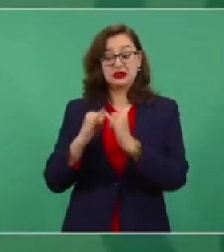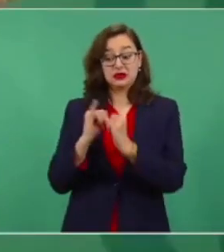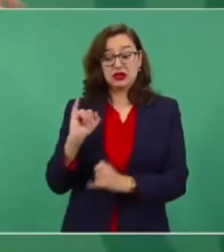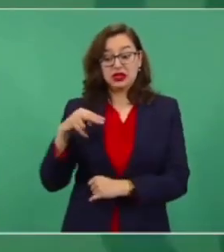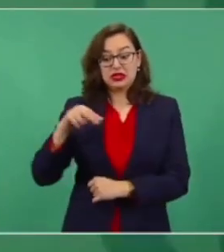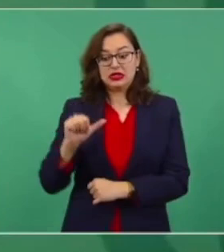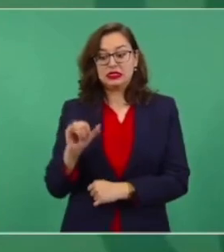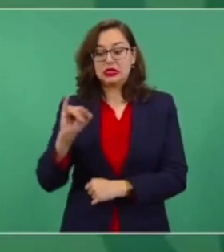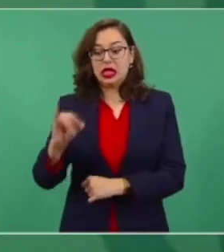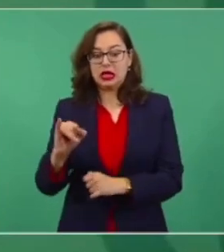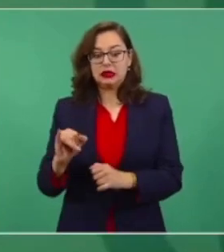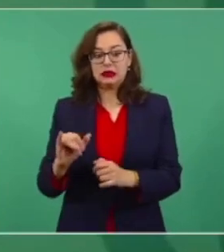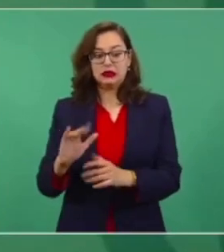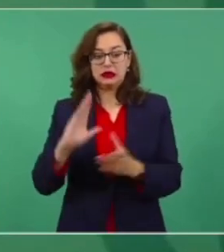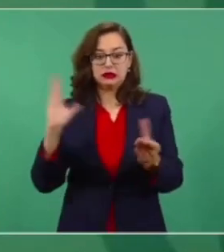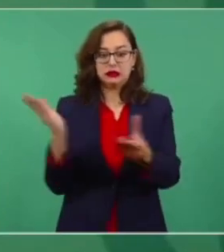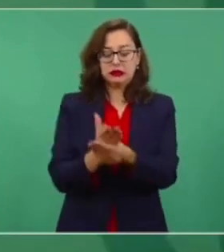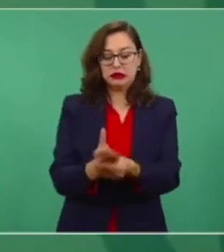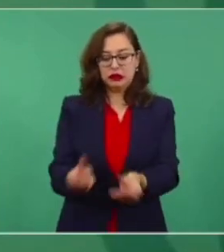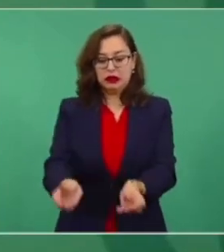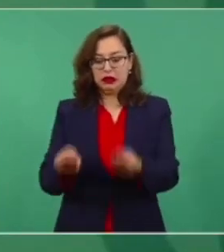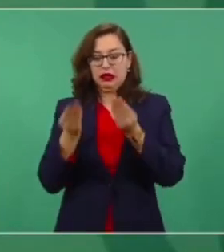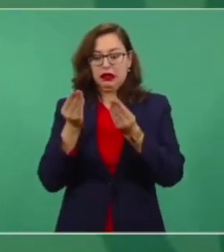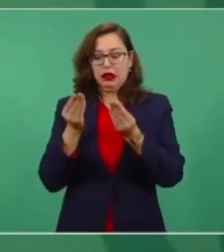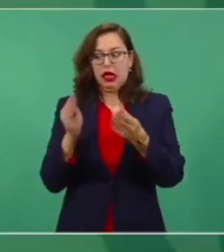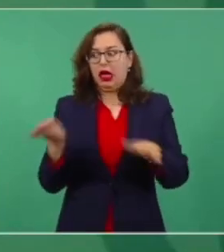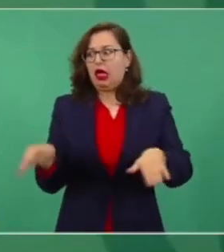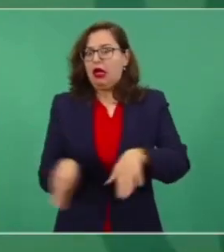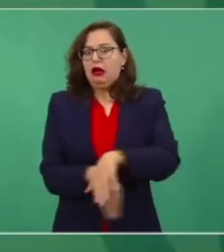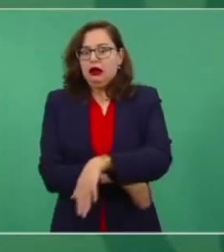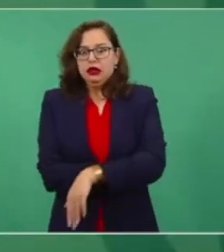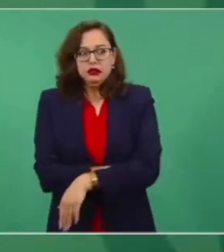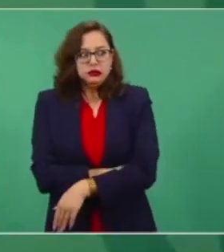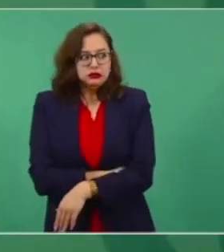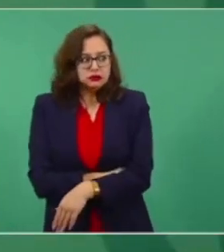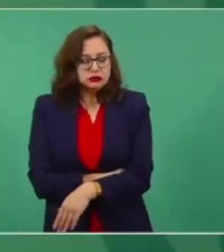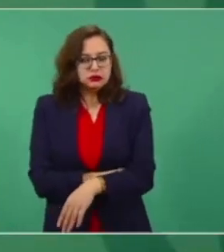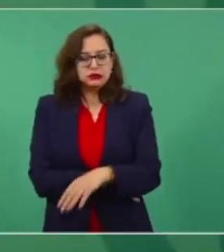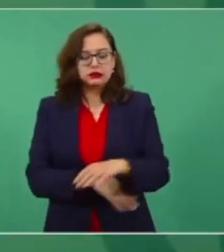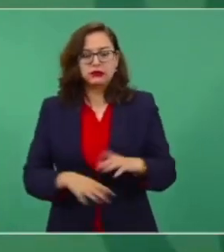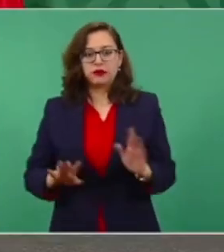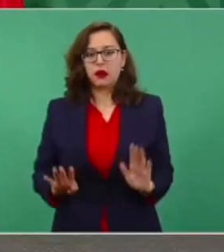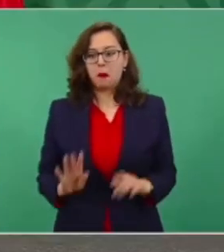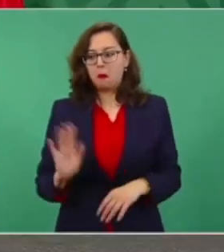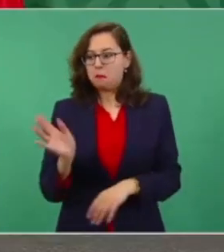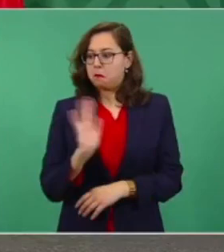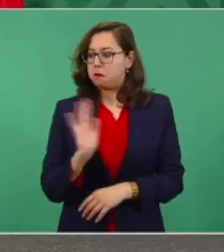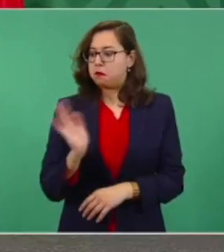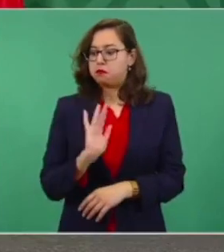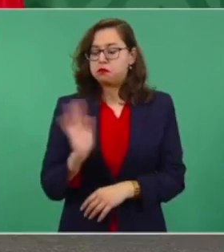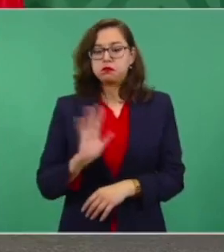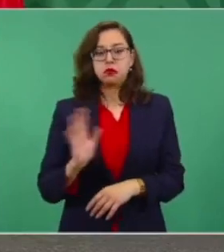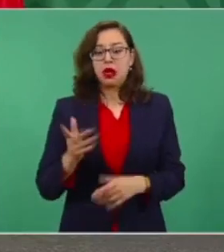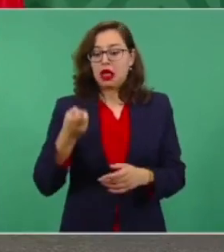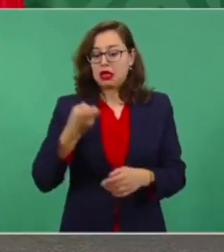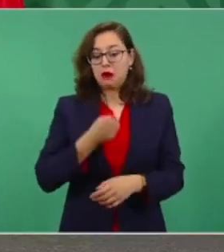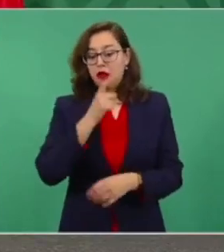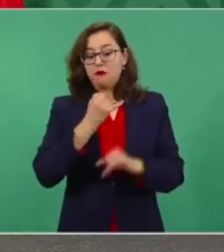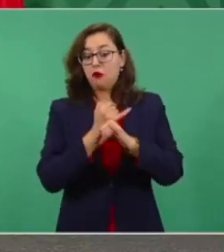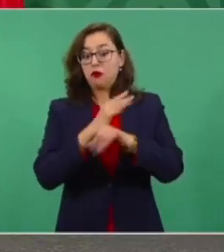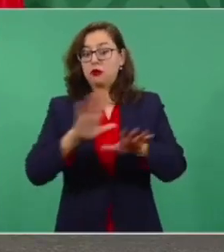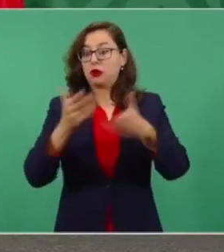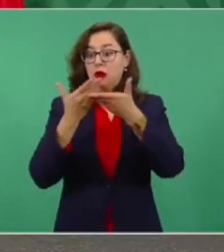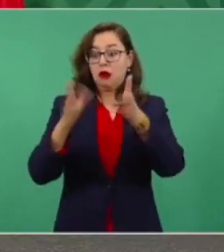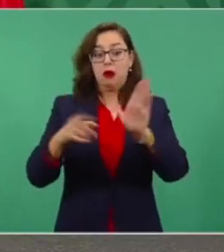cerró el caso, o mejor dicho, declaró de que no podía transparentarse